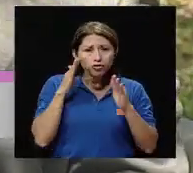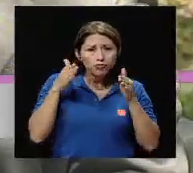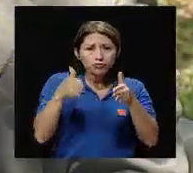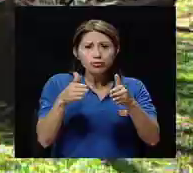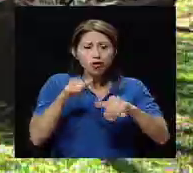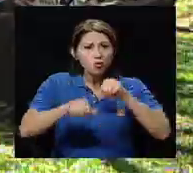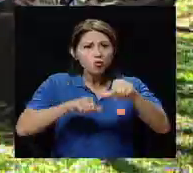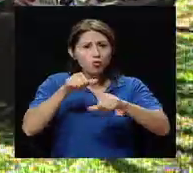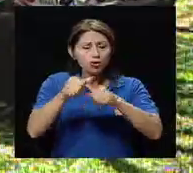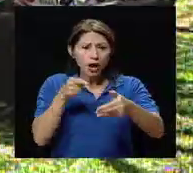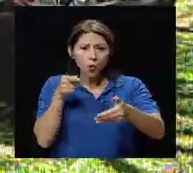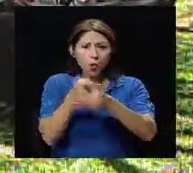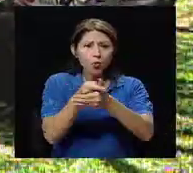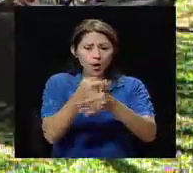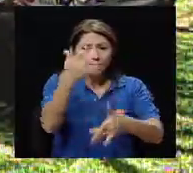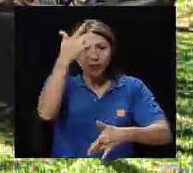opinan?